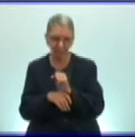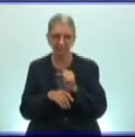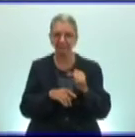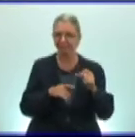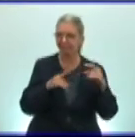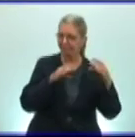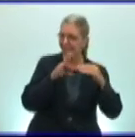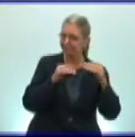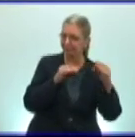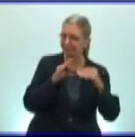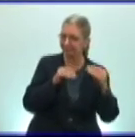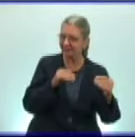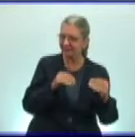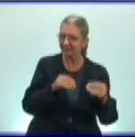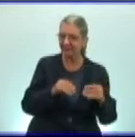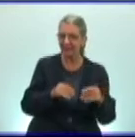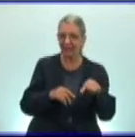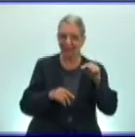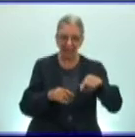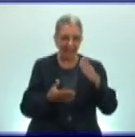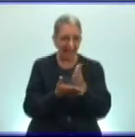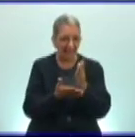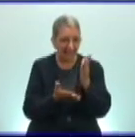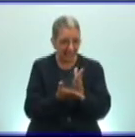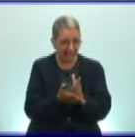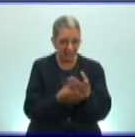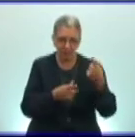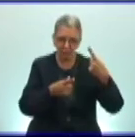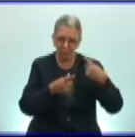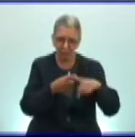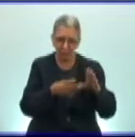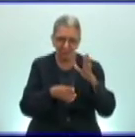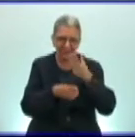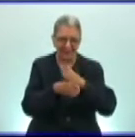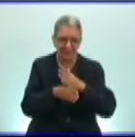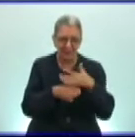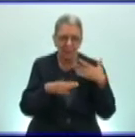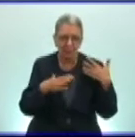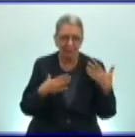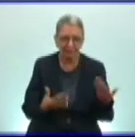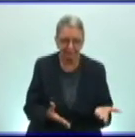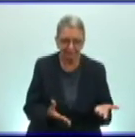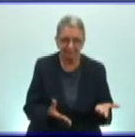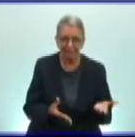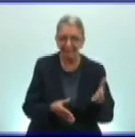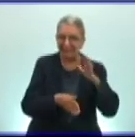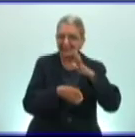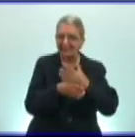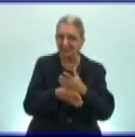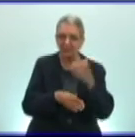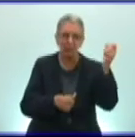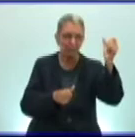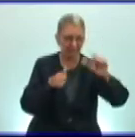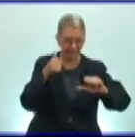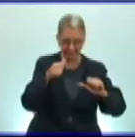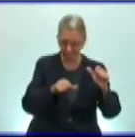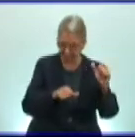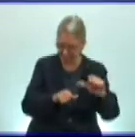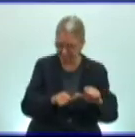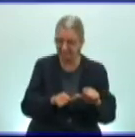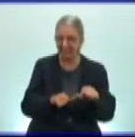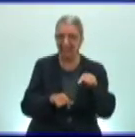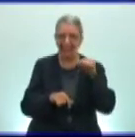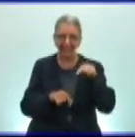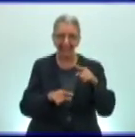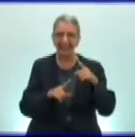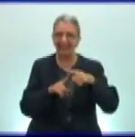nuestra clase de hoy vamos a continuar hablando de símbolos, pero vamos a hablar de los símbolos químicos. Y ese es el